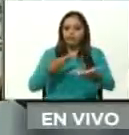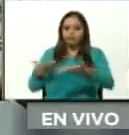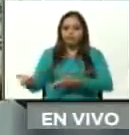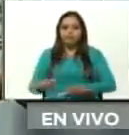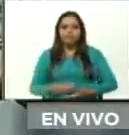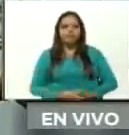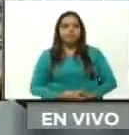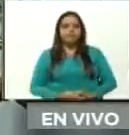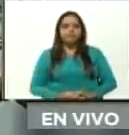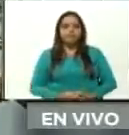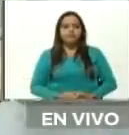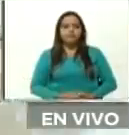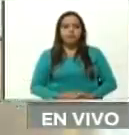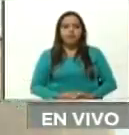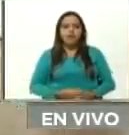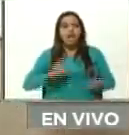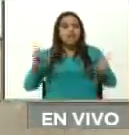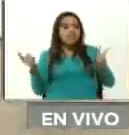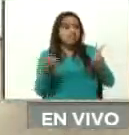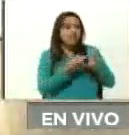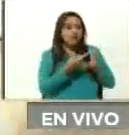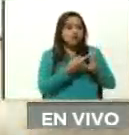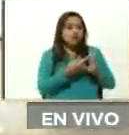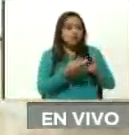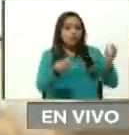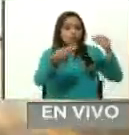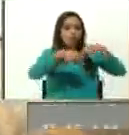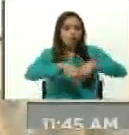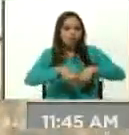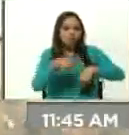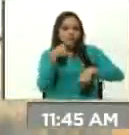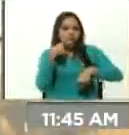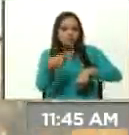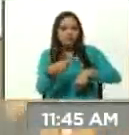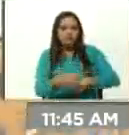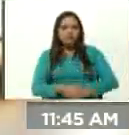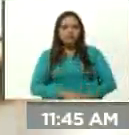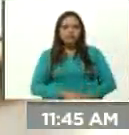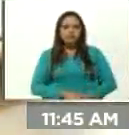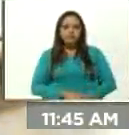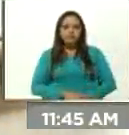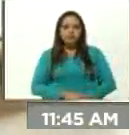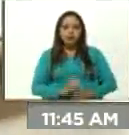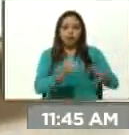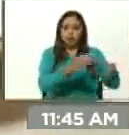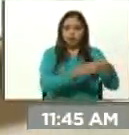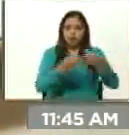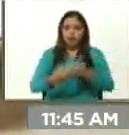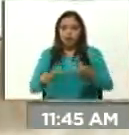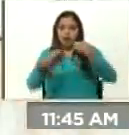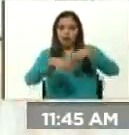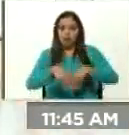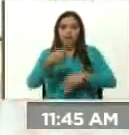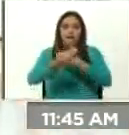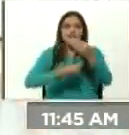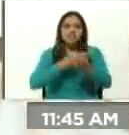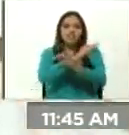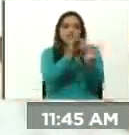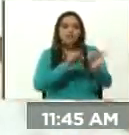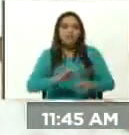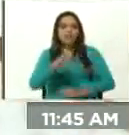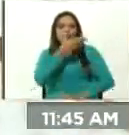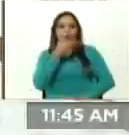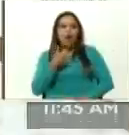Igualmente, un segundo acuerdo habla de las partes acuerdan establecer mecanismos para mejorar